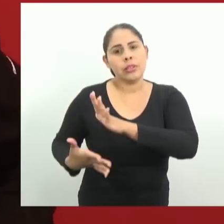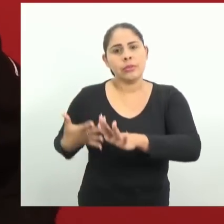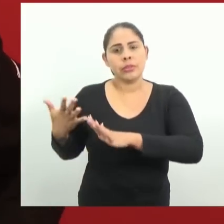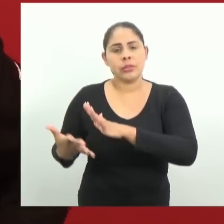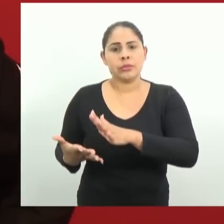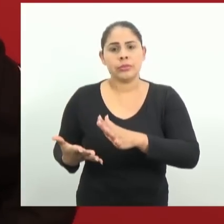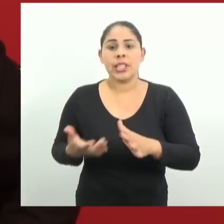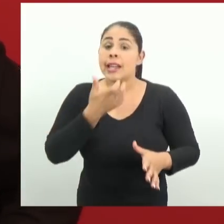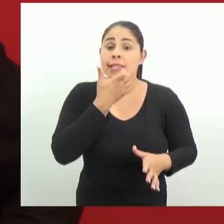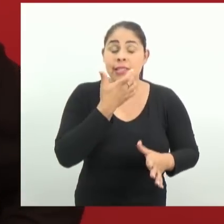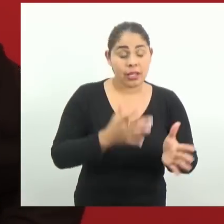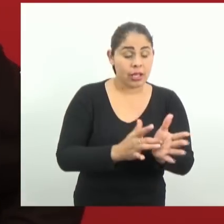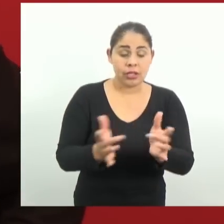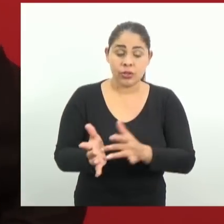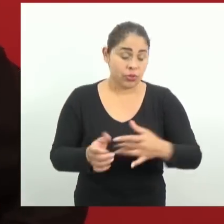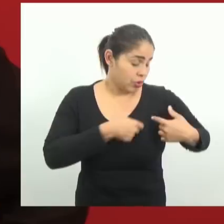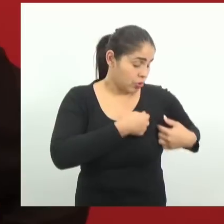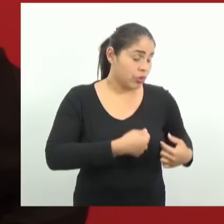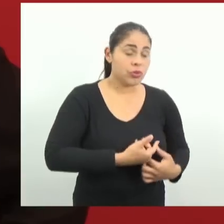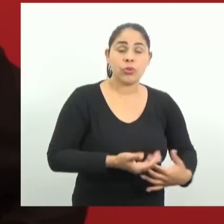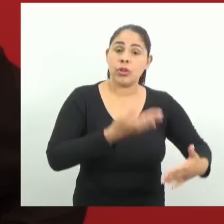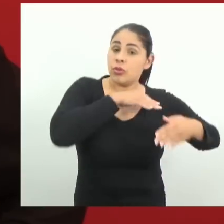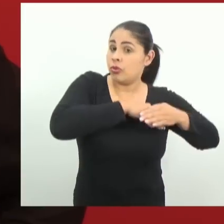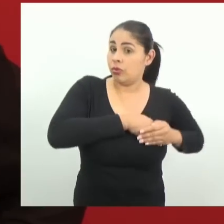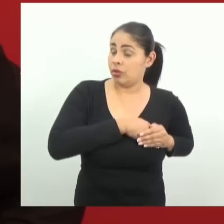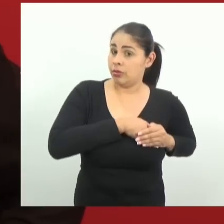El que tiene a Jesucristo en su corazón